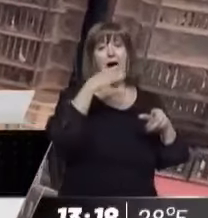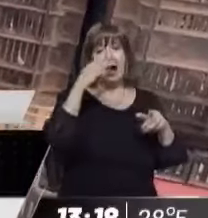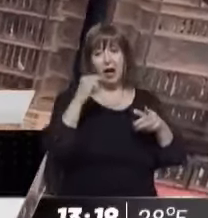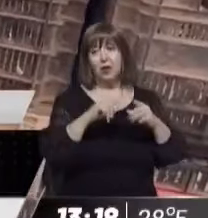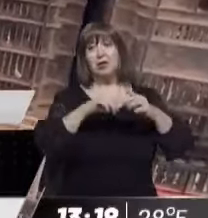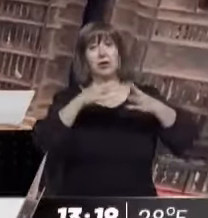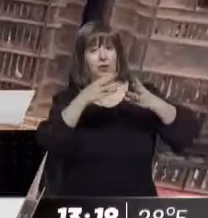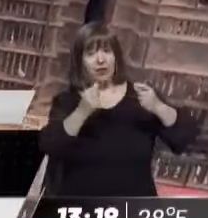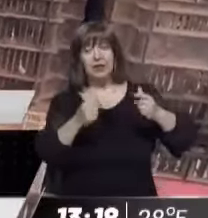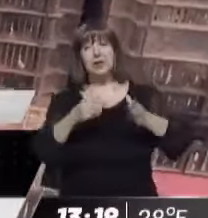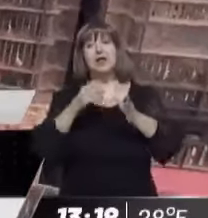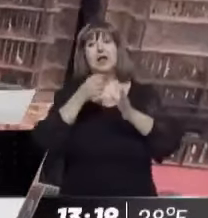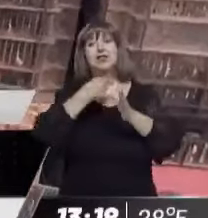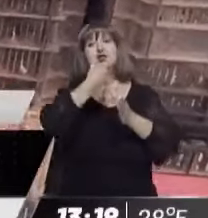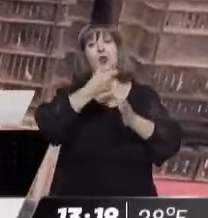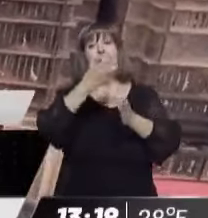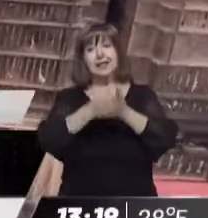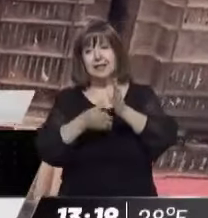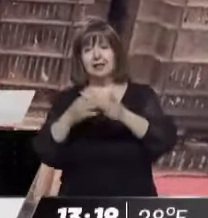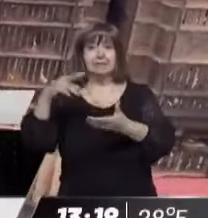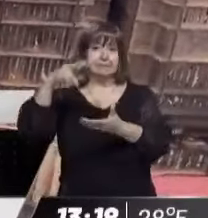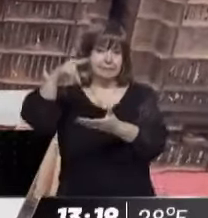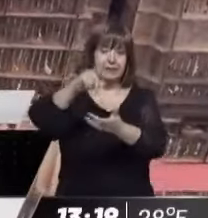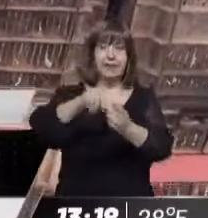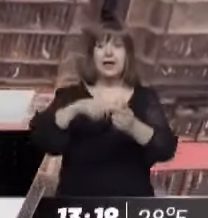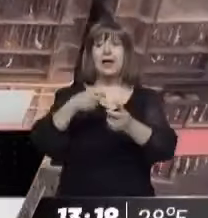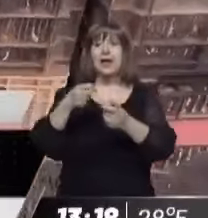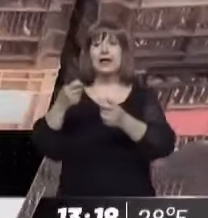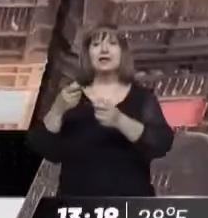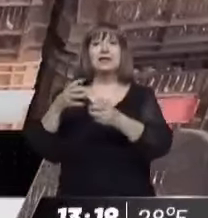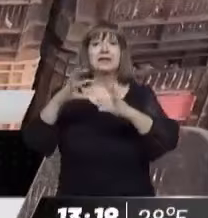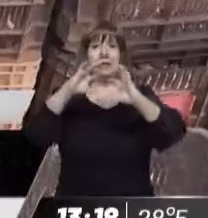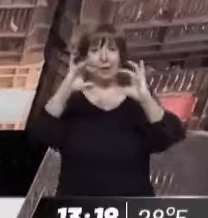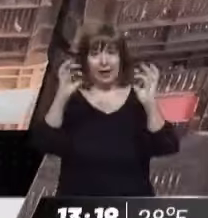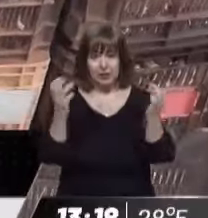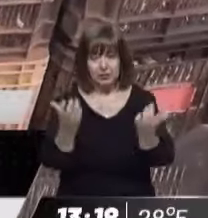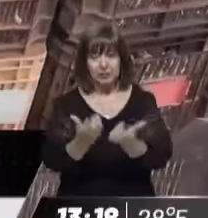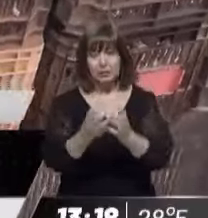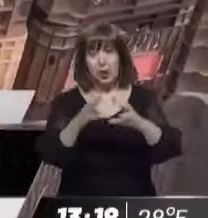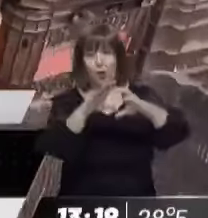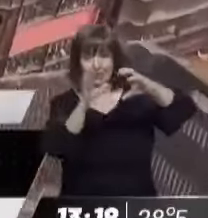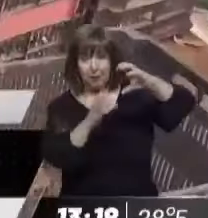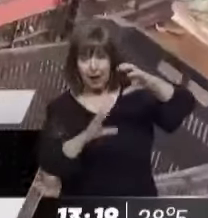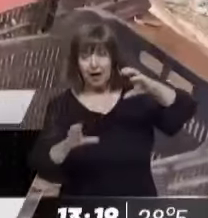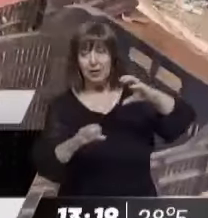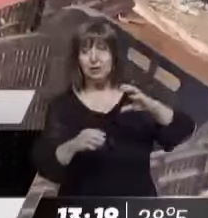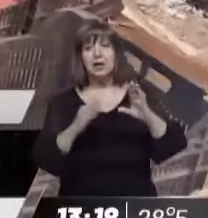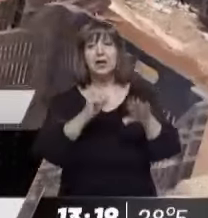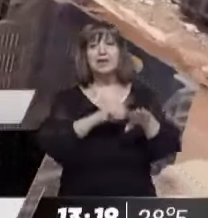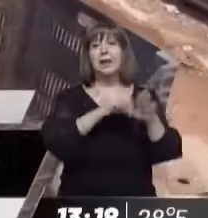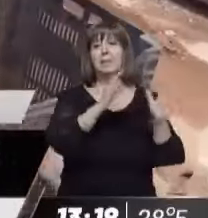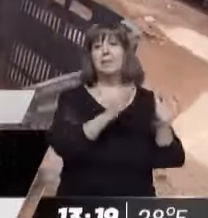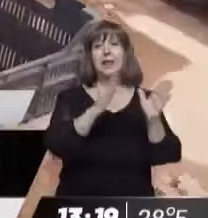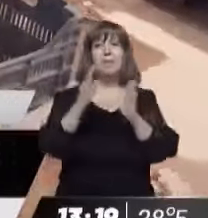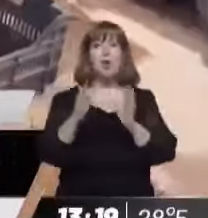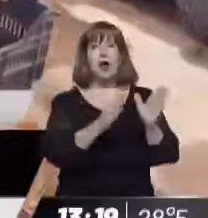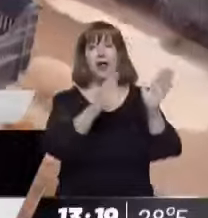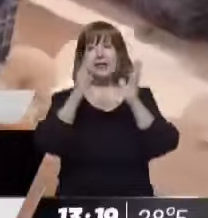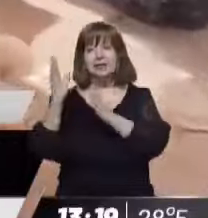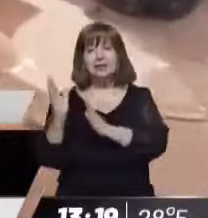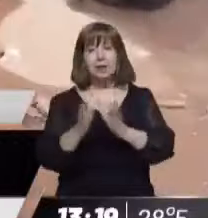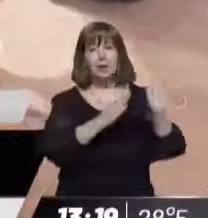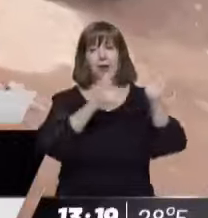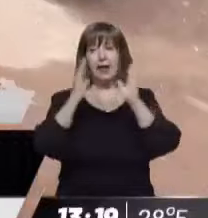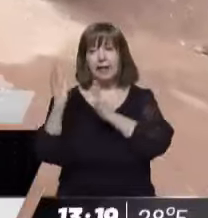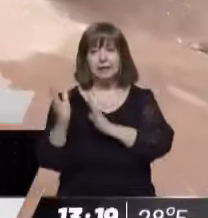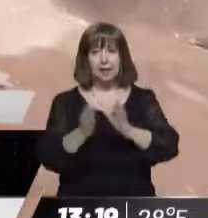Después ya el tomate, zapallo, en todas las temporada que hacen en la finca. Hacen. ¿Hay algo que pague